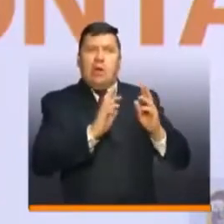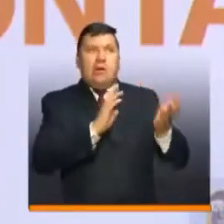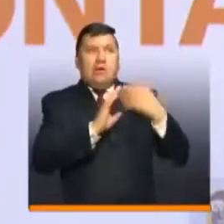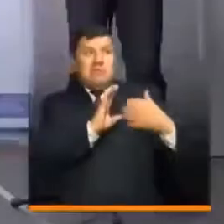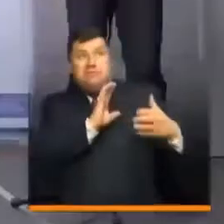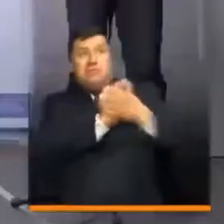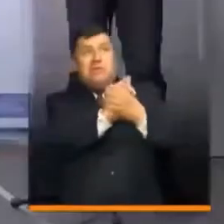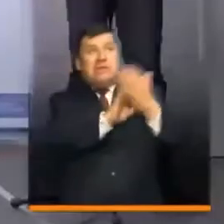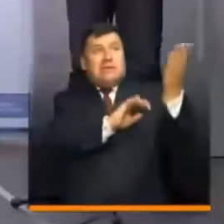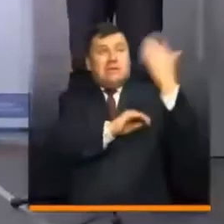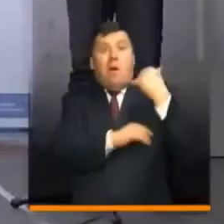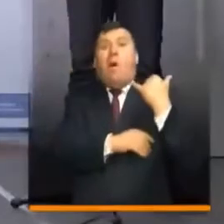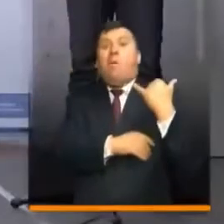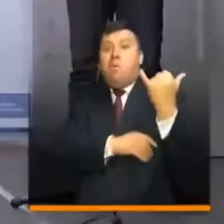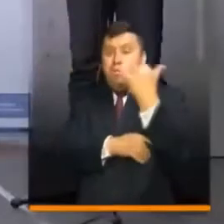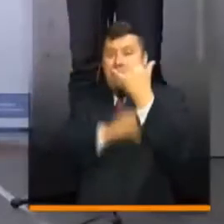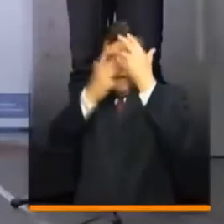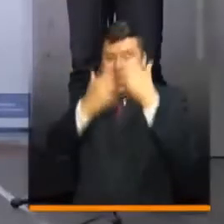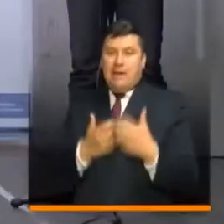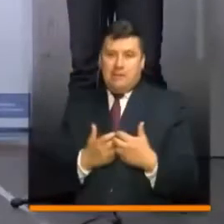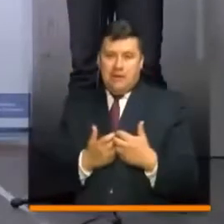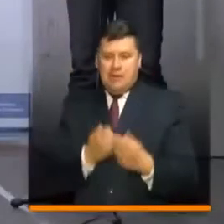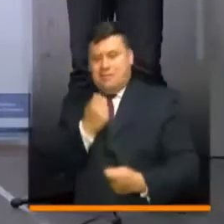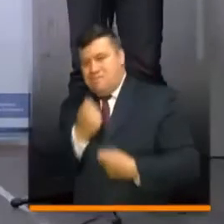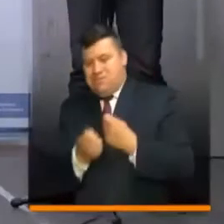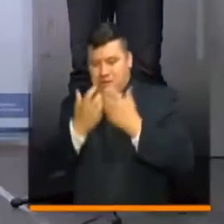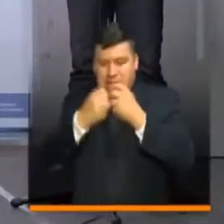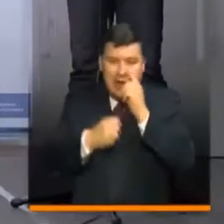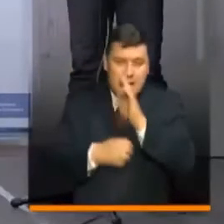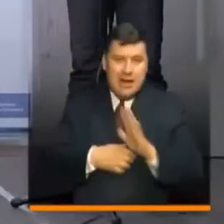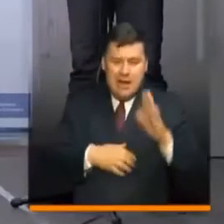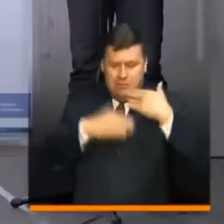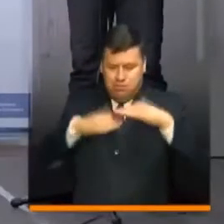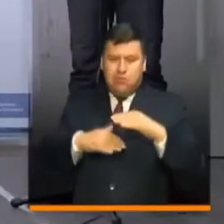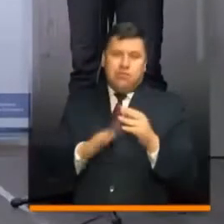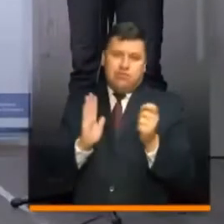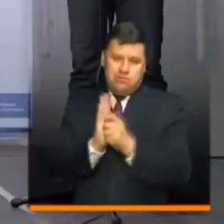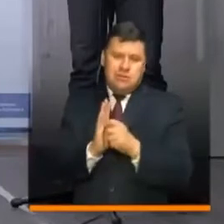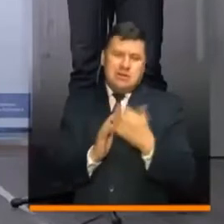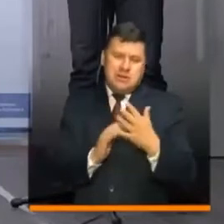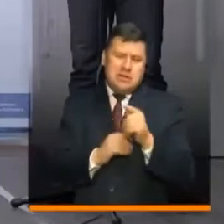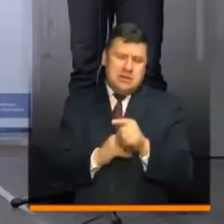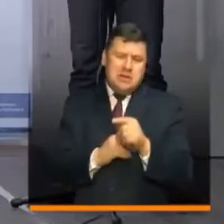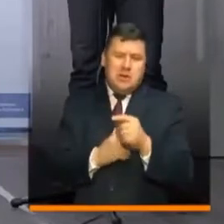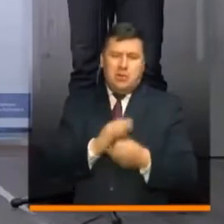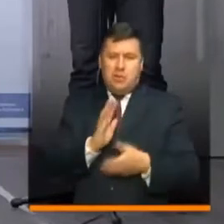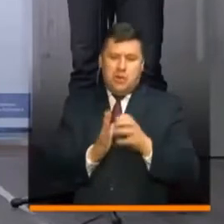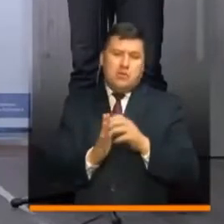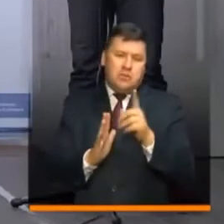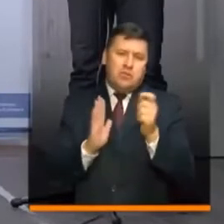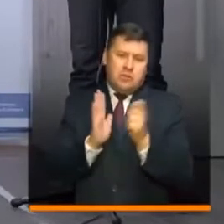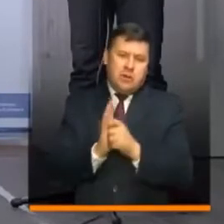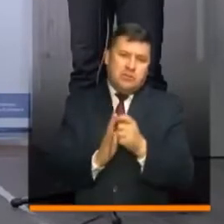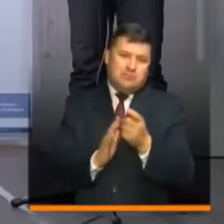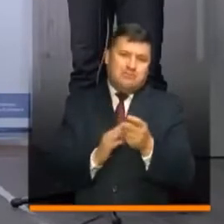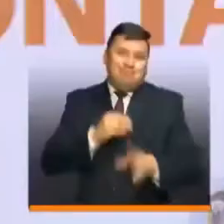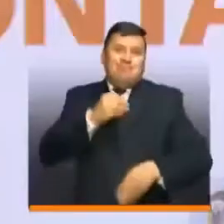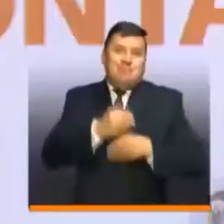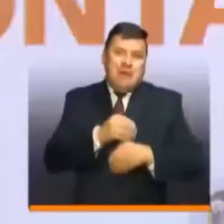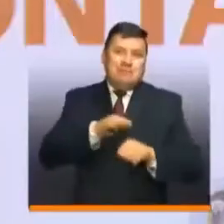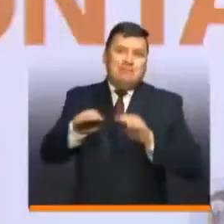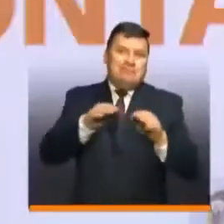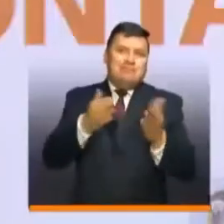que aún existen y de la mano de la producción nacional que se va a dar alrededor de estos productos por eso el valor de esta